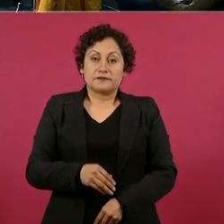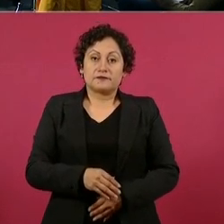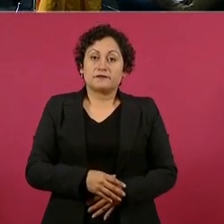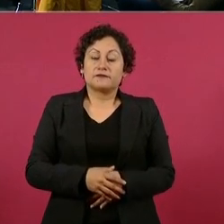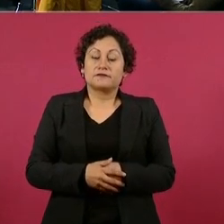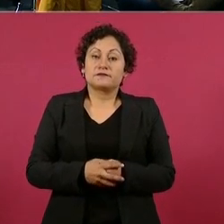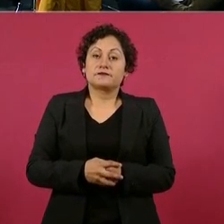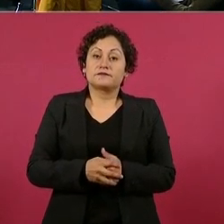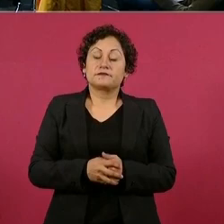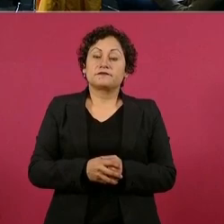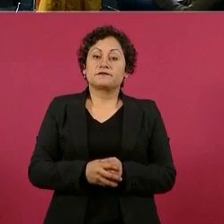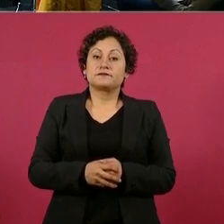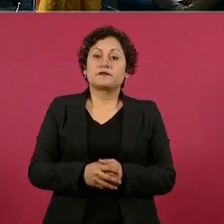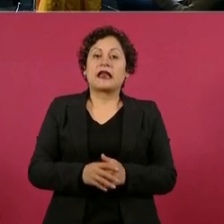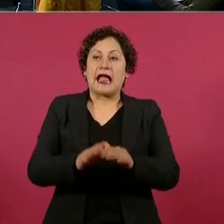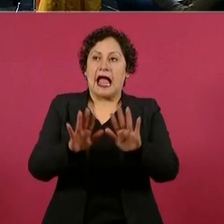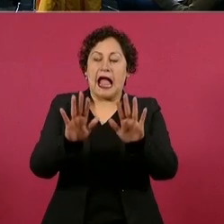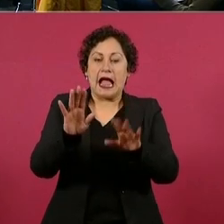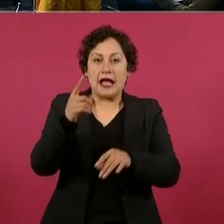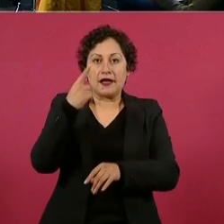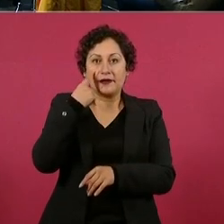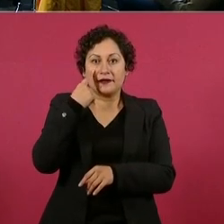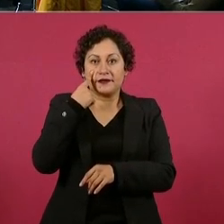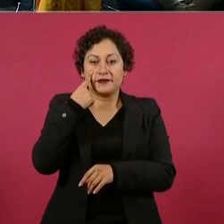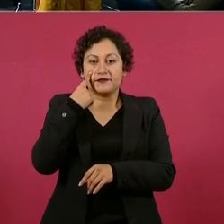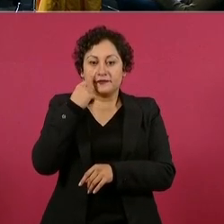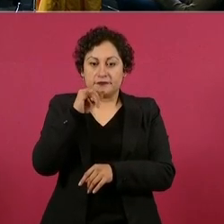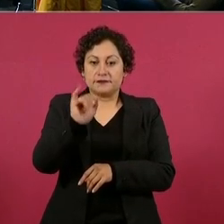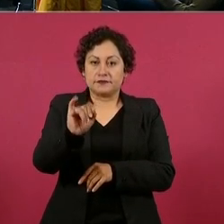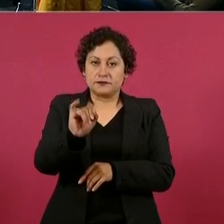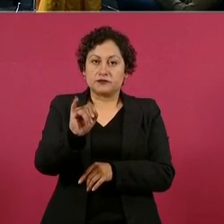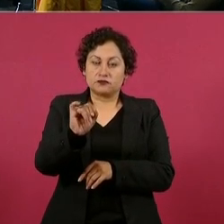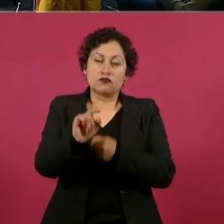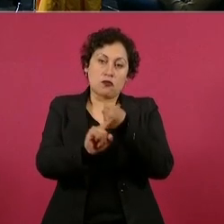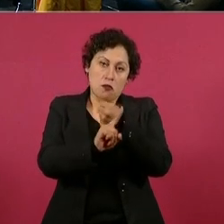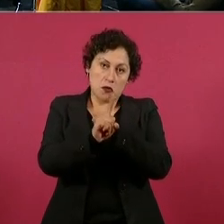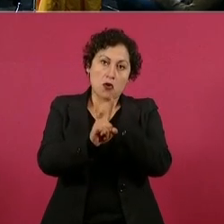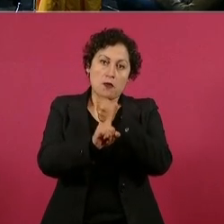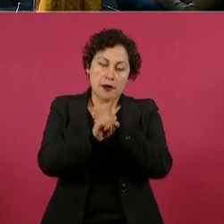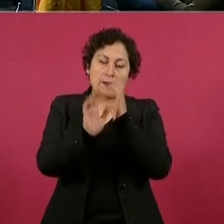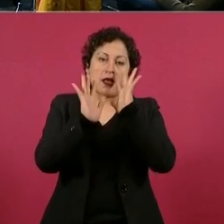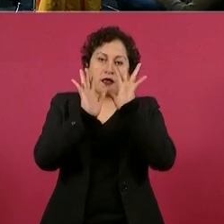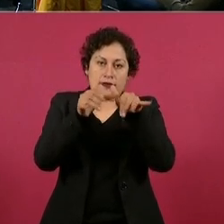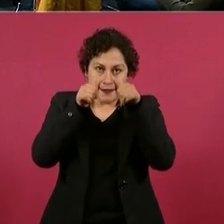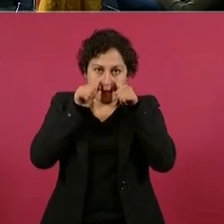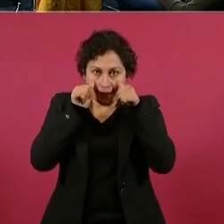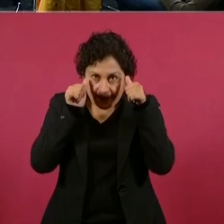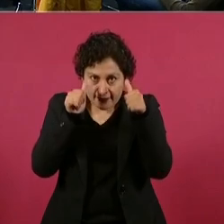Ah, hay ese conflicto, se está atendiendo,